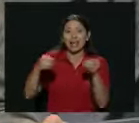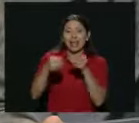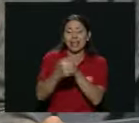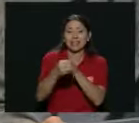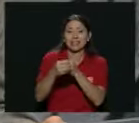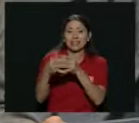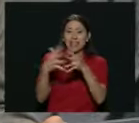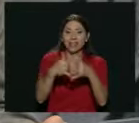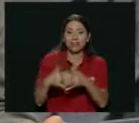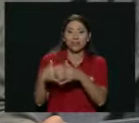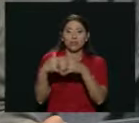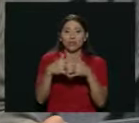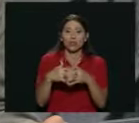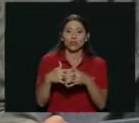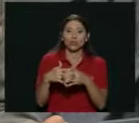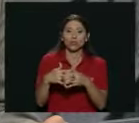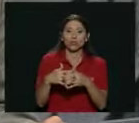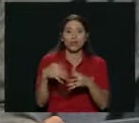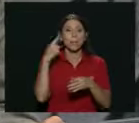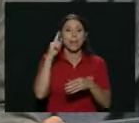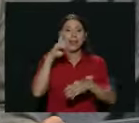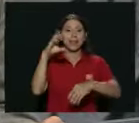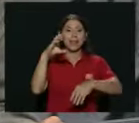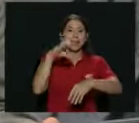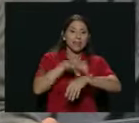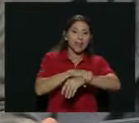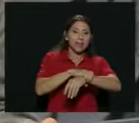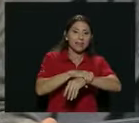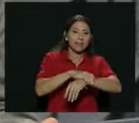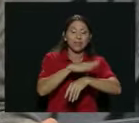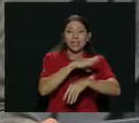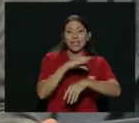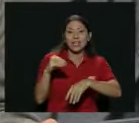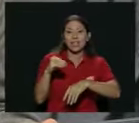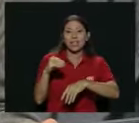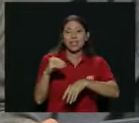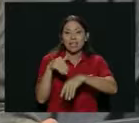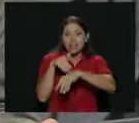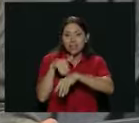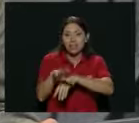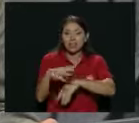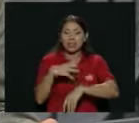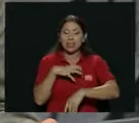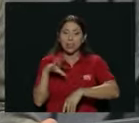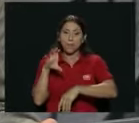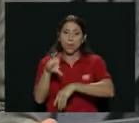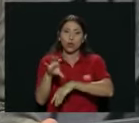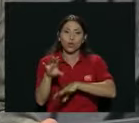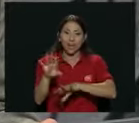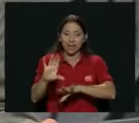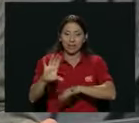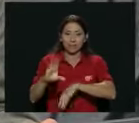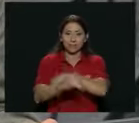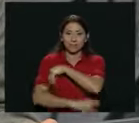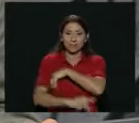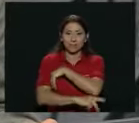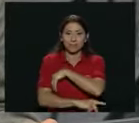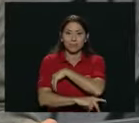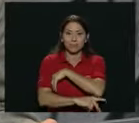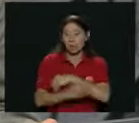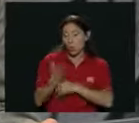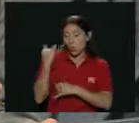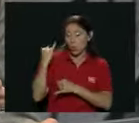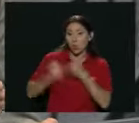Unidos encargada de detener y deportar, sacó con bombos y platillos que en el último